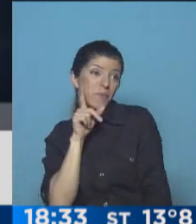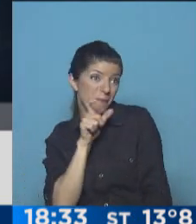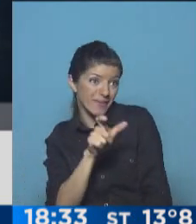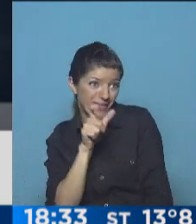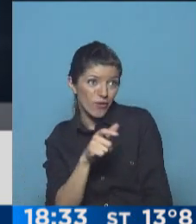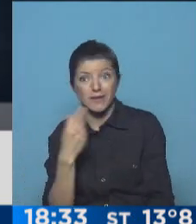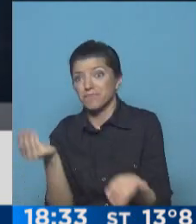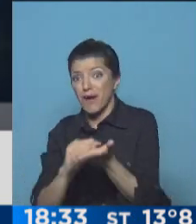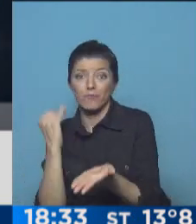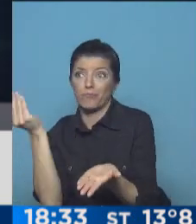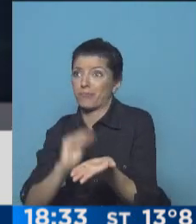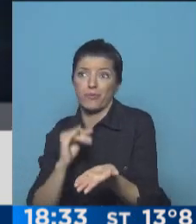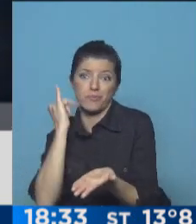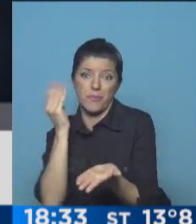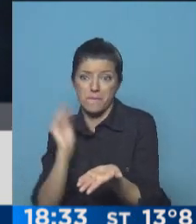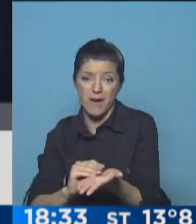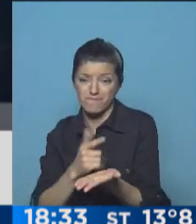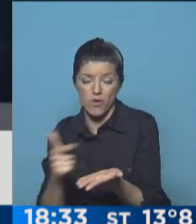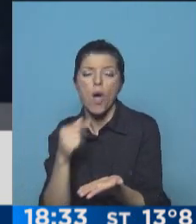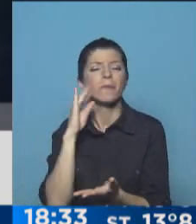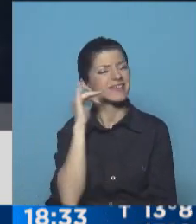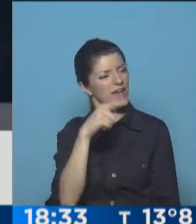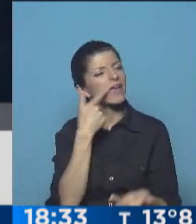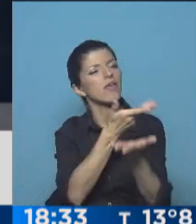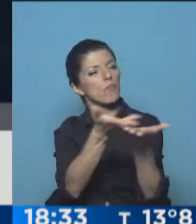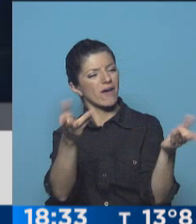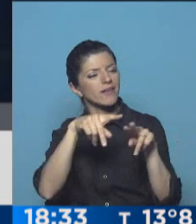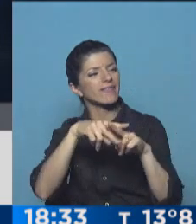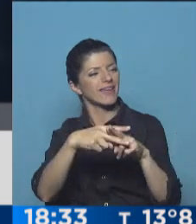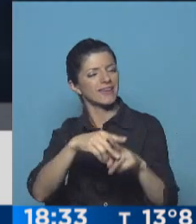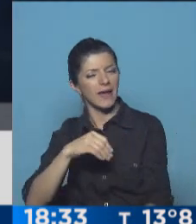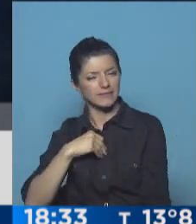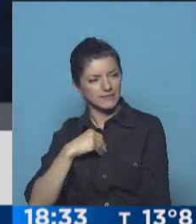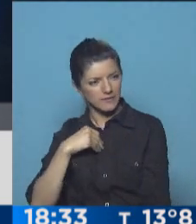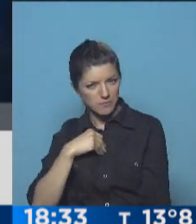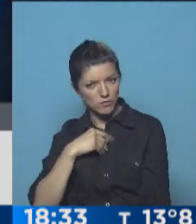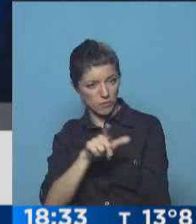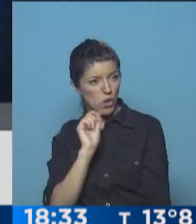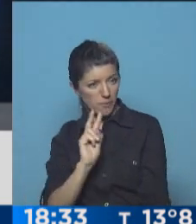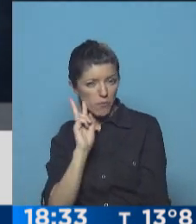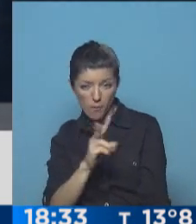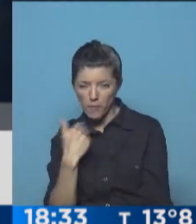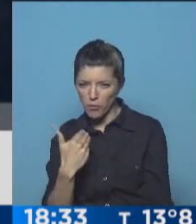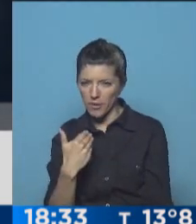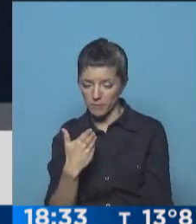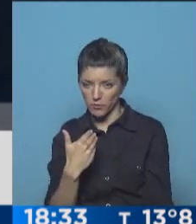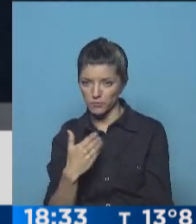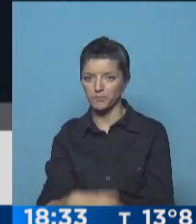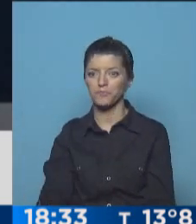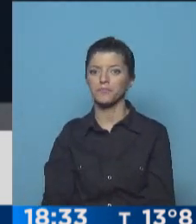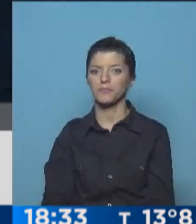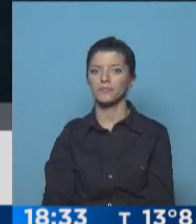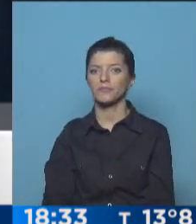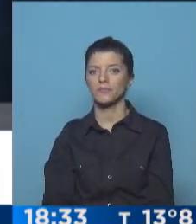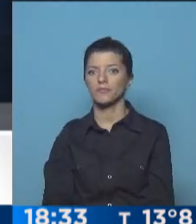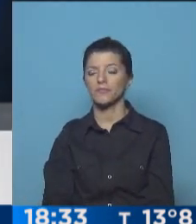decir, porque el video habla con la técnica, habla con el corazón. Si no, y menos tampoco del